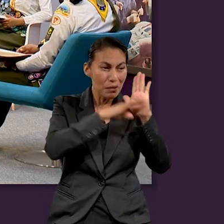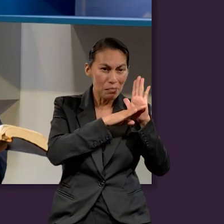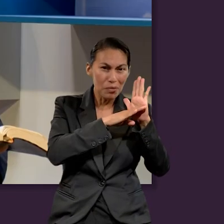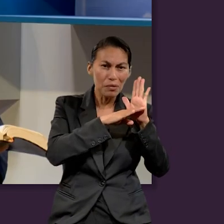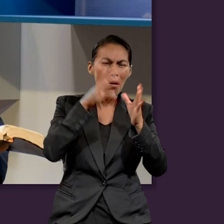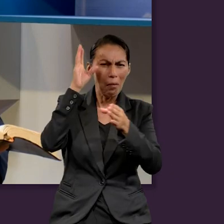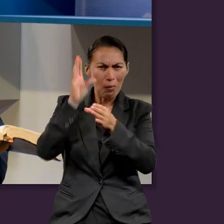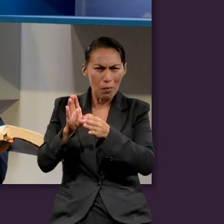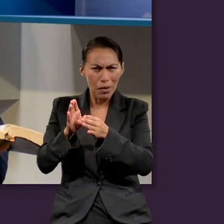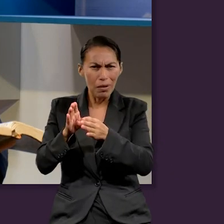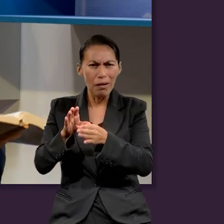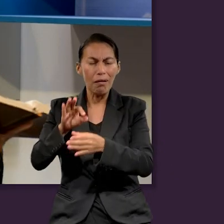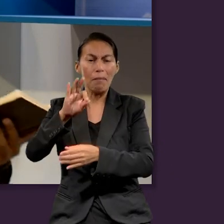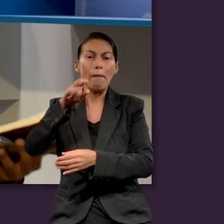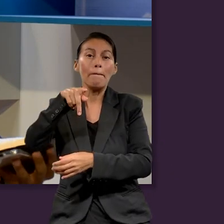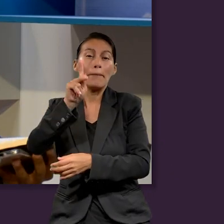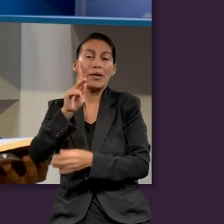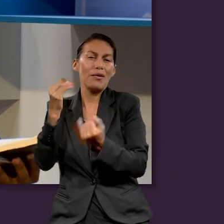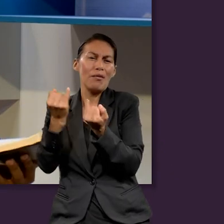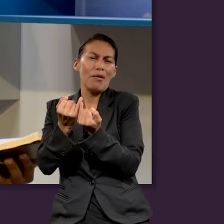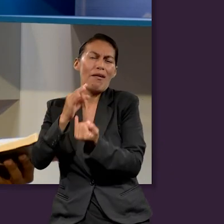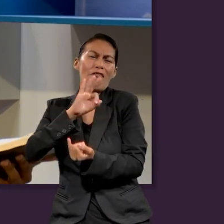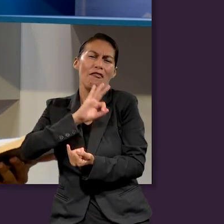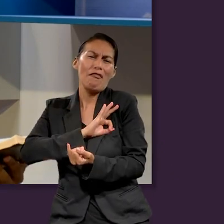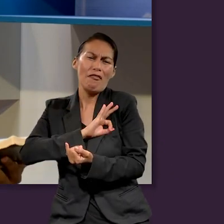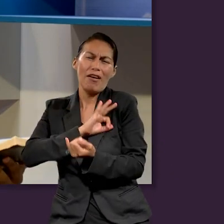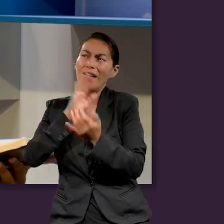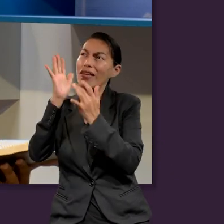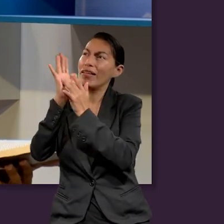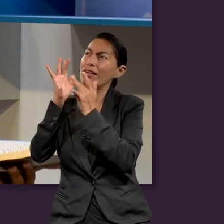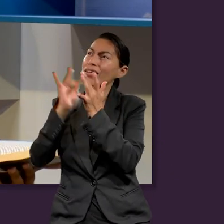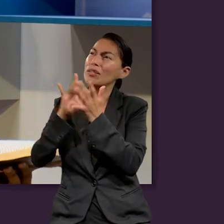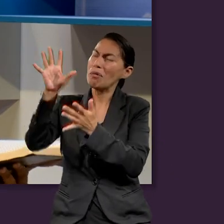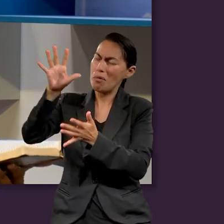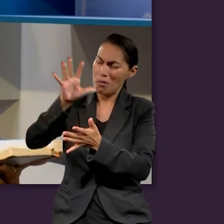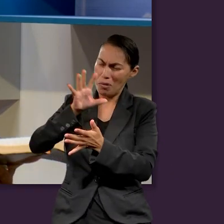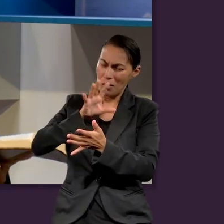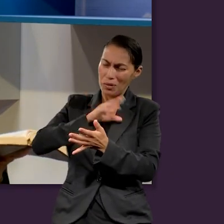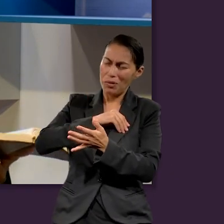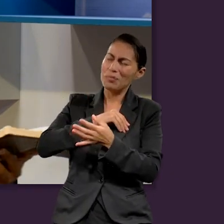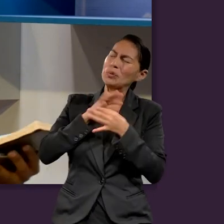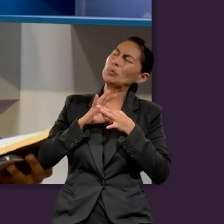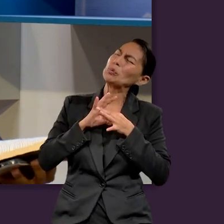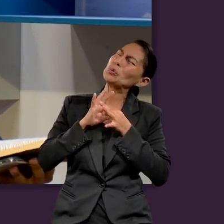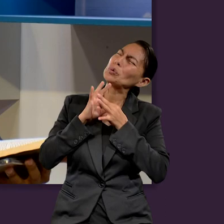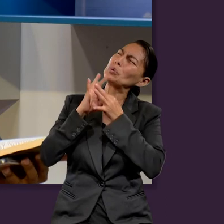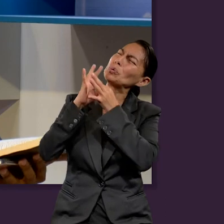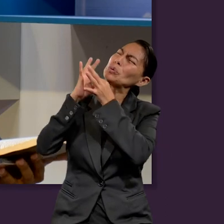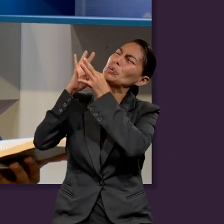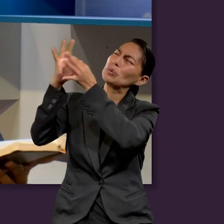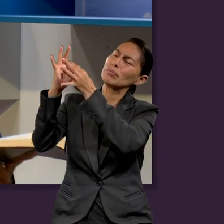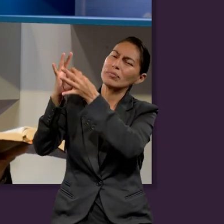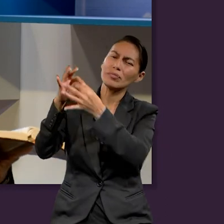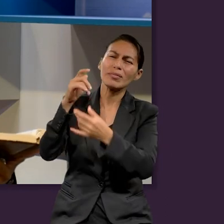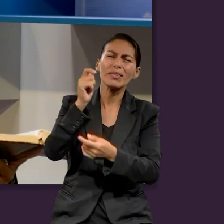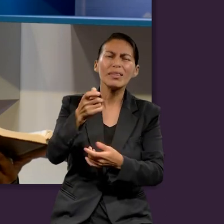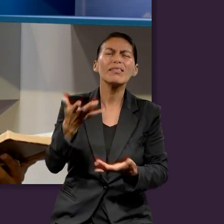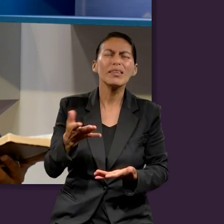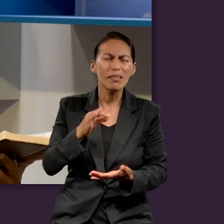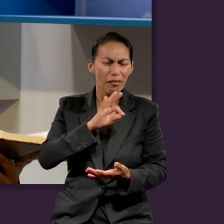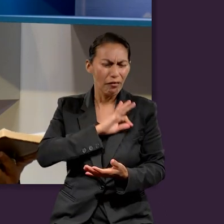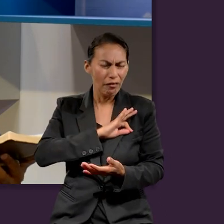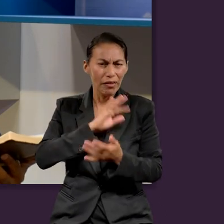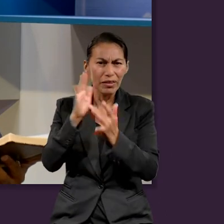pero también algo muy importante que es la fe de Jesús qué implica esto ustedes